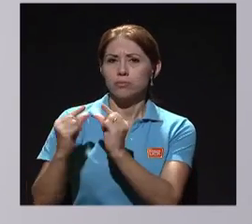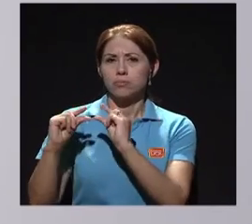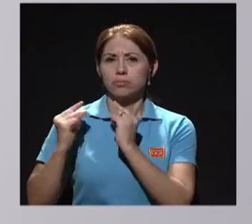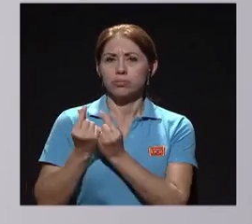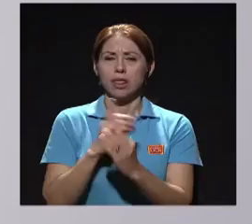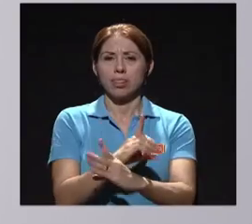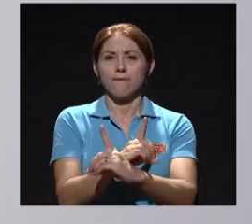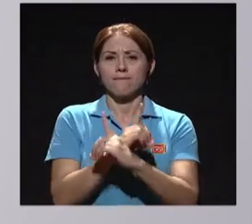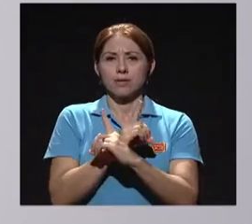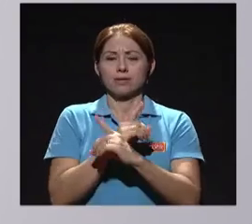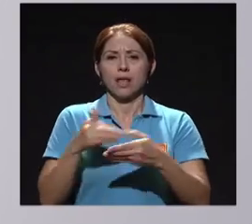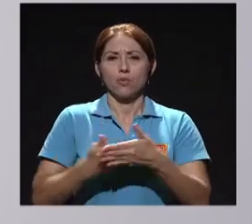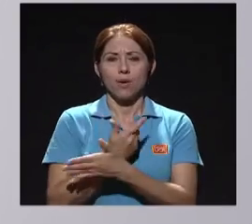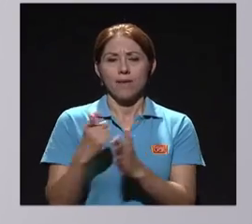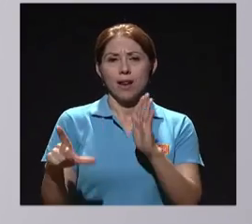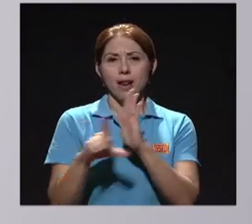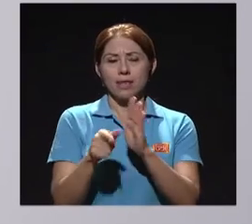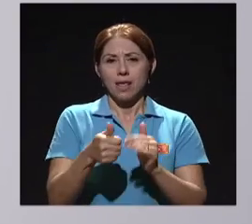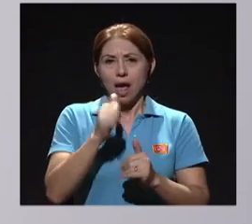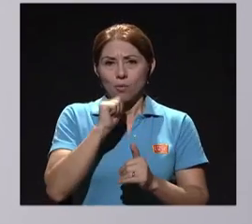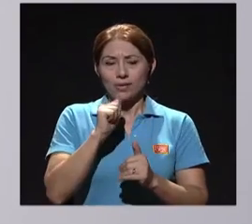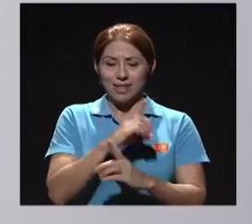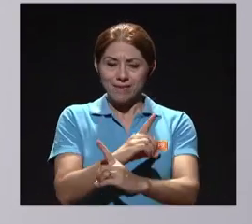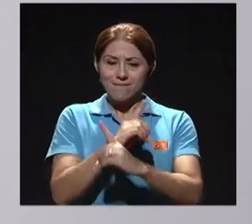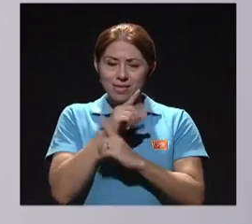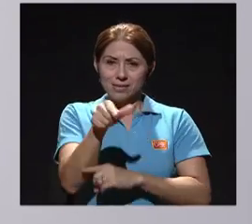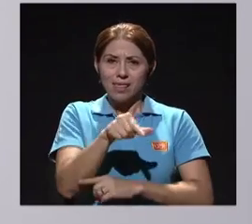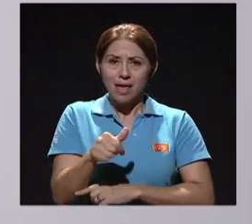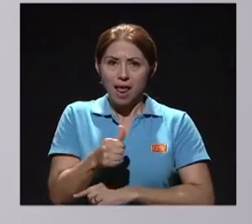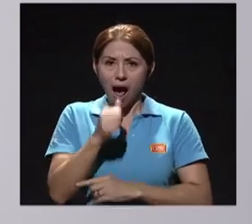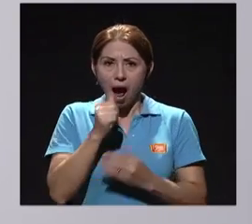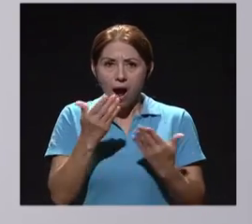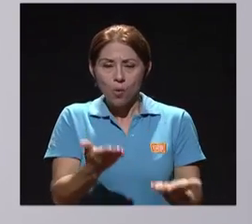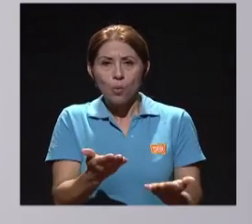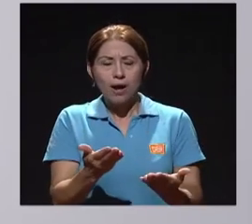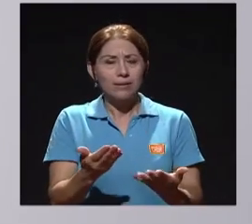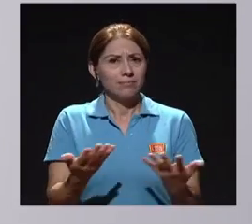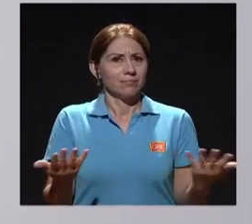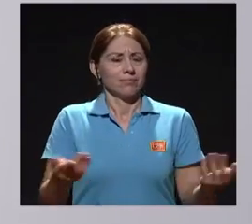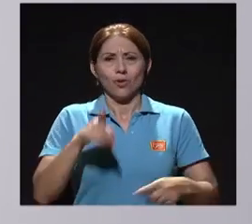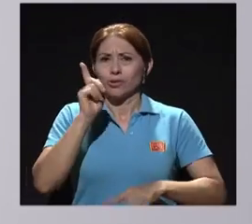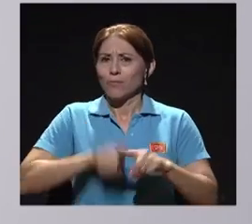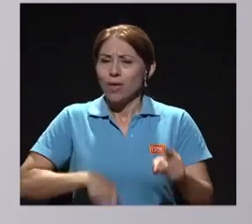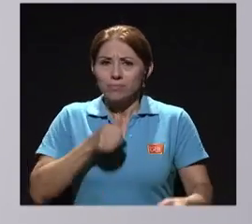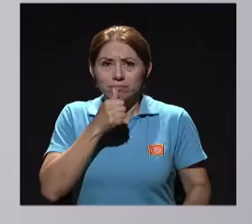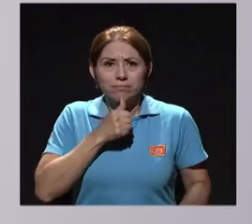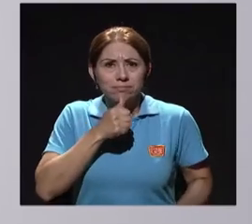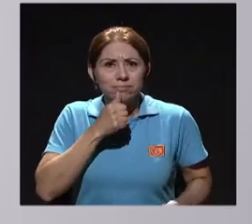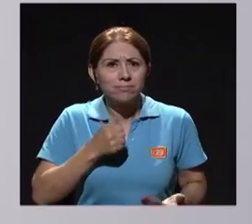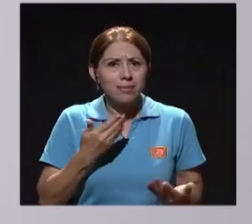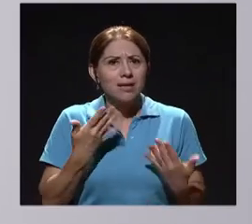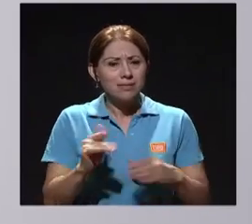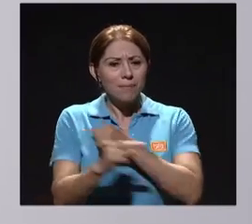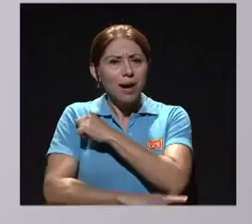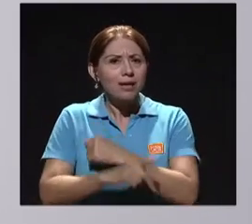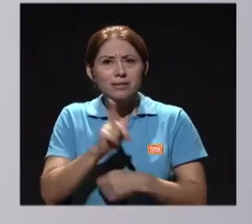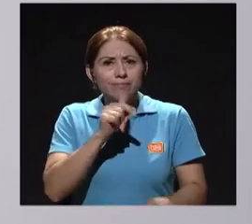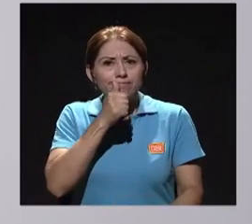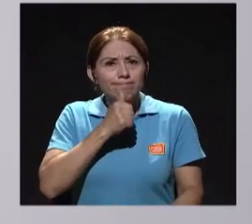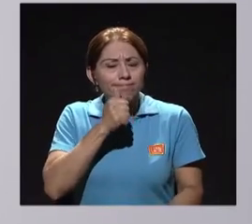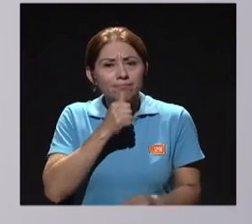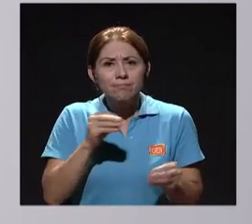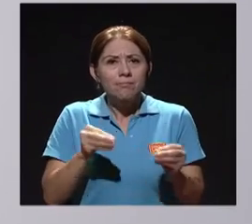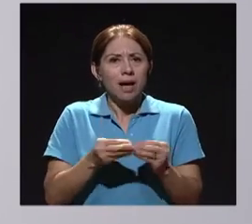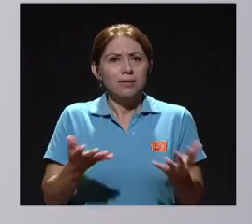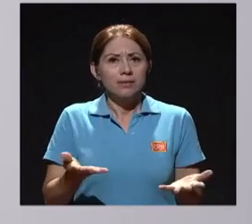recurso hídrico en defensa de esta nueva ley de aguas es insoportable ya en el país no aguanta más hay